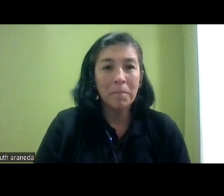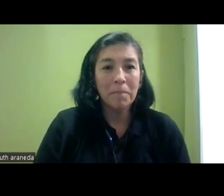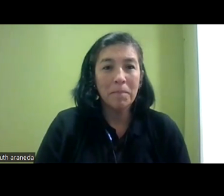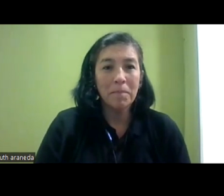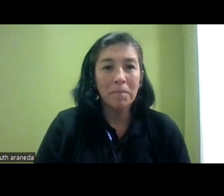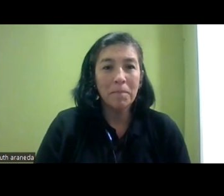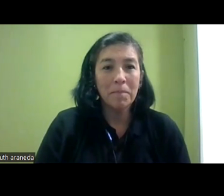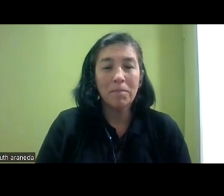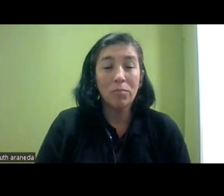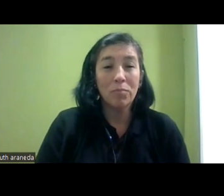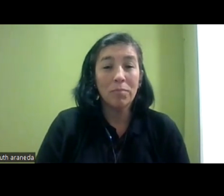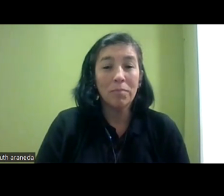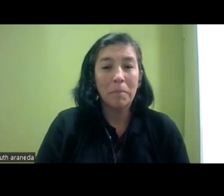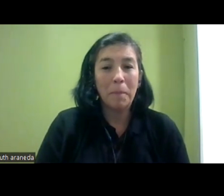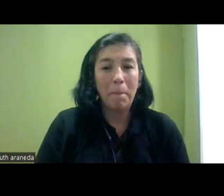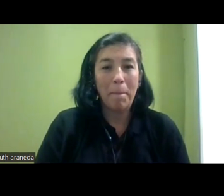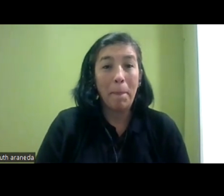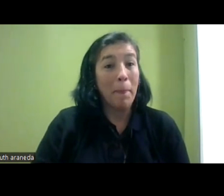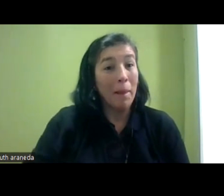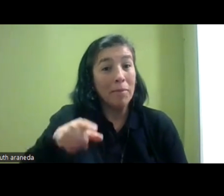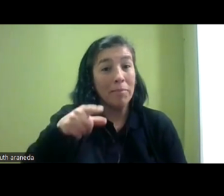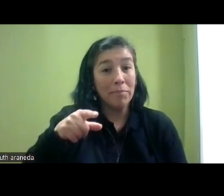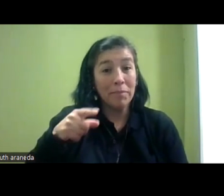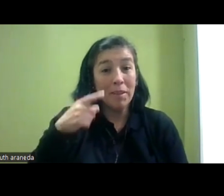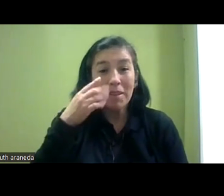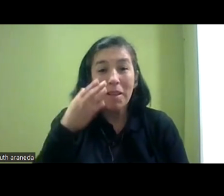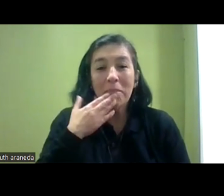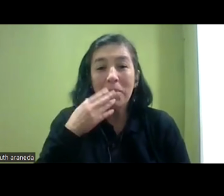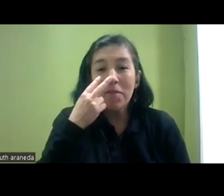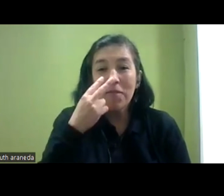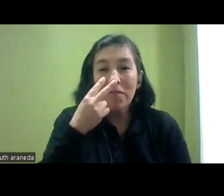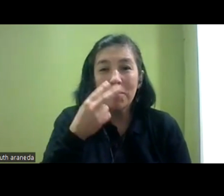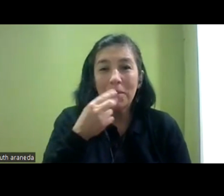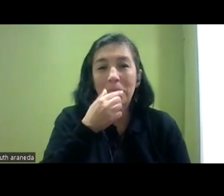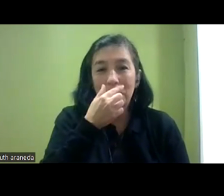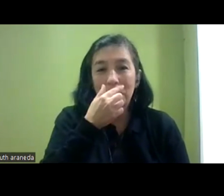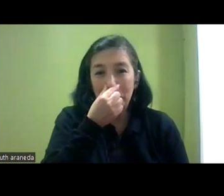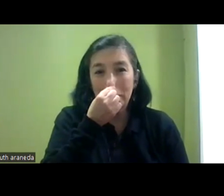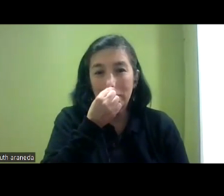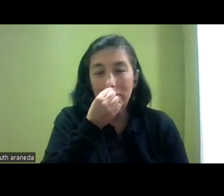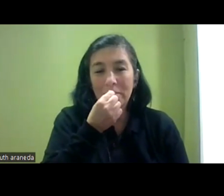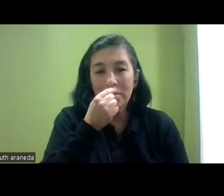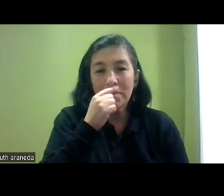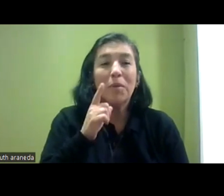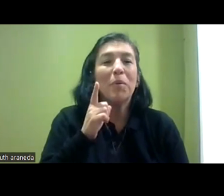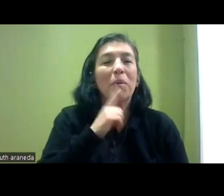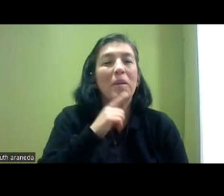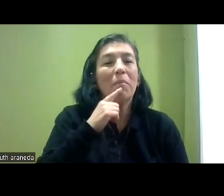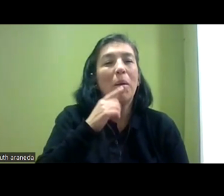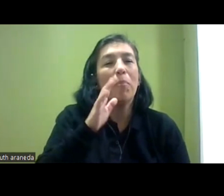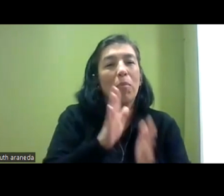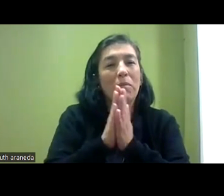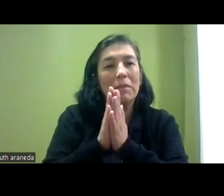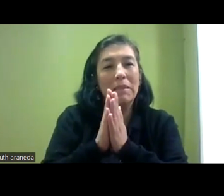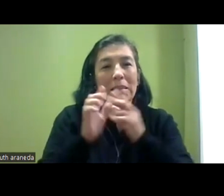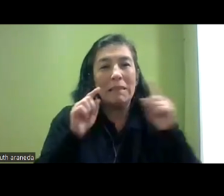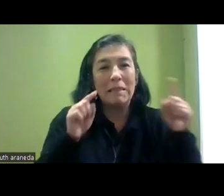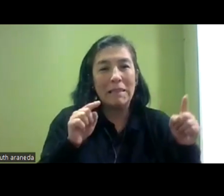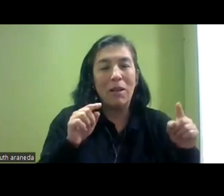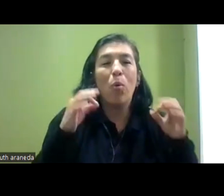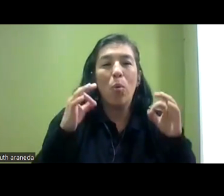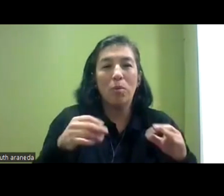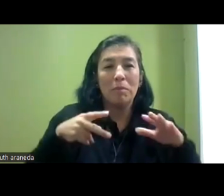en este pequeño paraíso. ¿Podrías repetir la lámina, el final de la lámina anterior, Elena, porque el audio no se escuchó